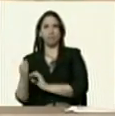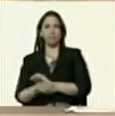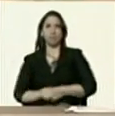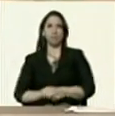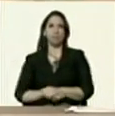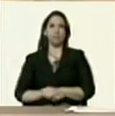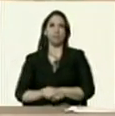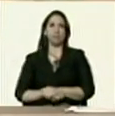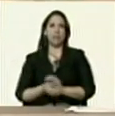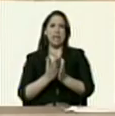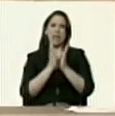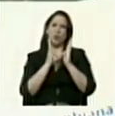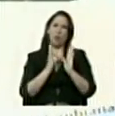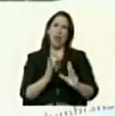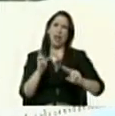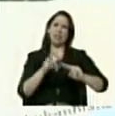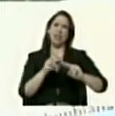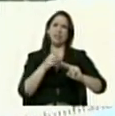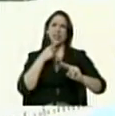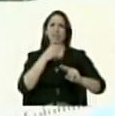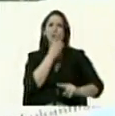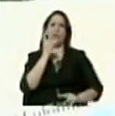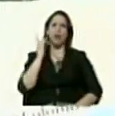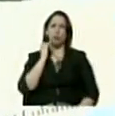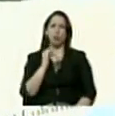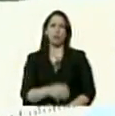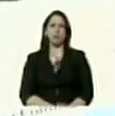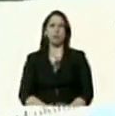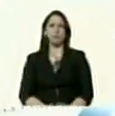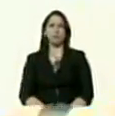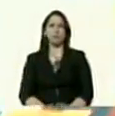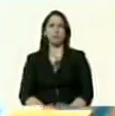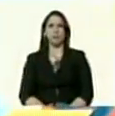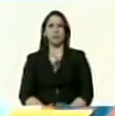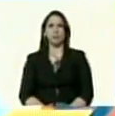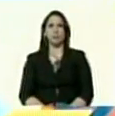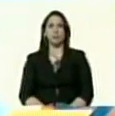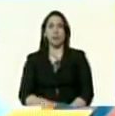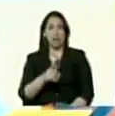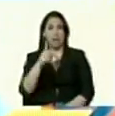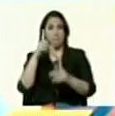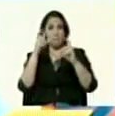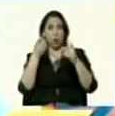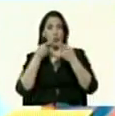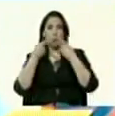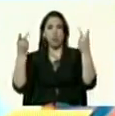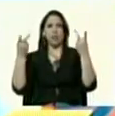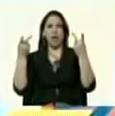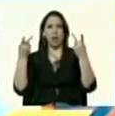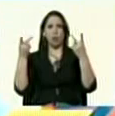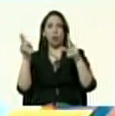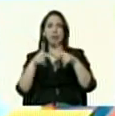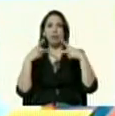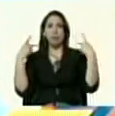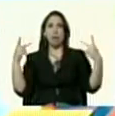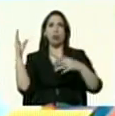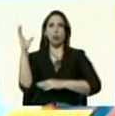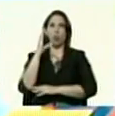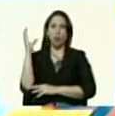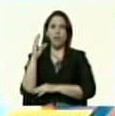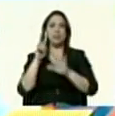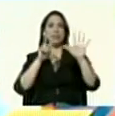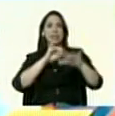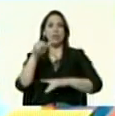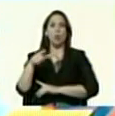Que eran unas escuelas en el Táchira, dijo él. Dios mío. Esta foto fue publicada por el diario El Colombiano el 7 de junio del 2015